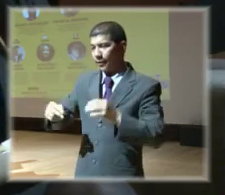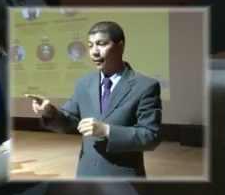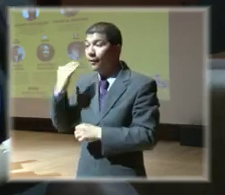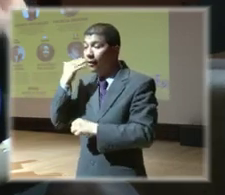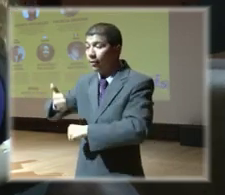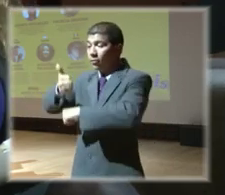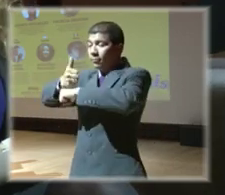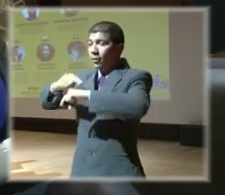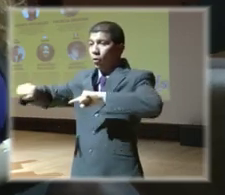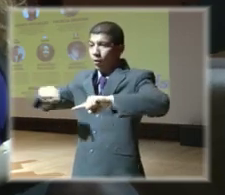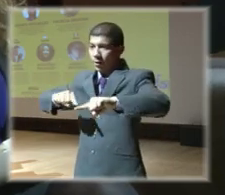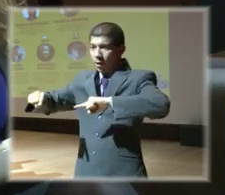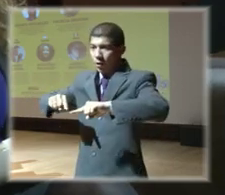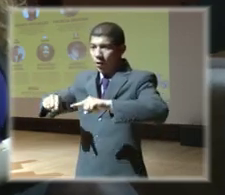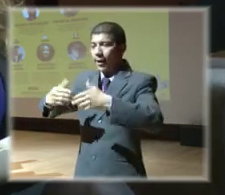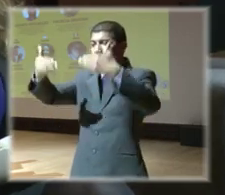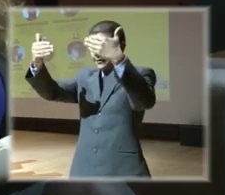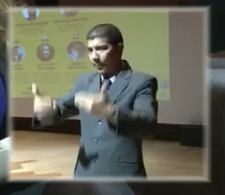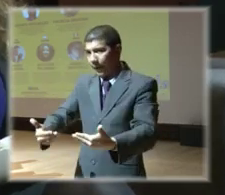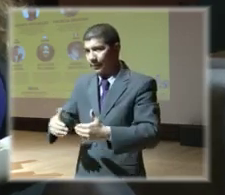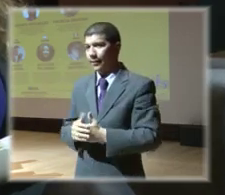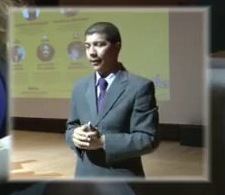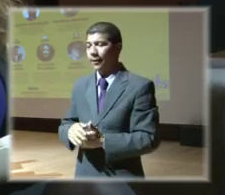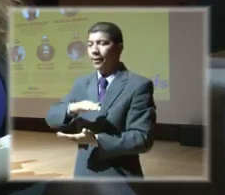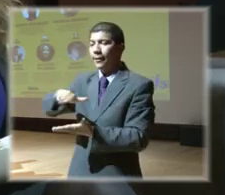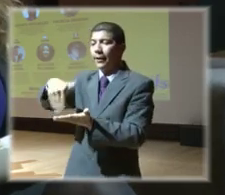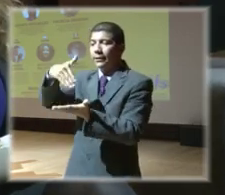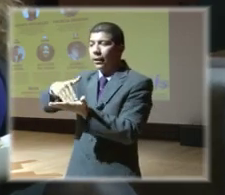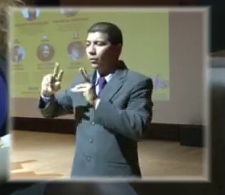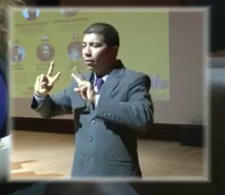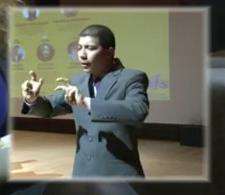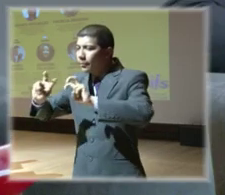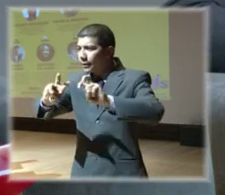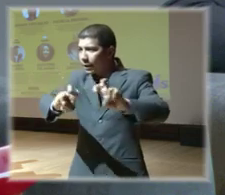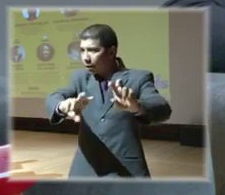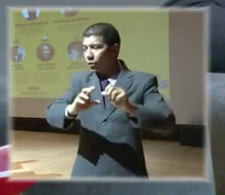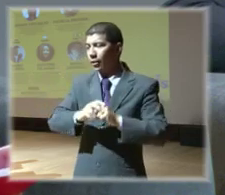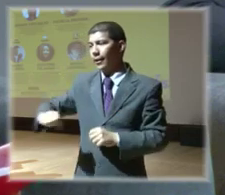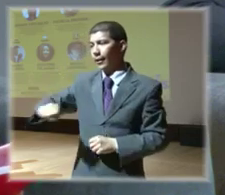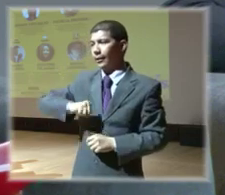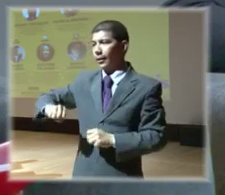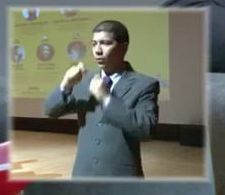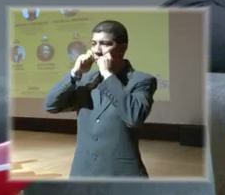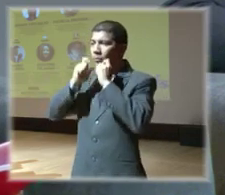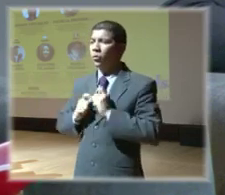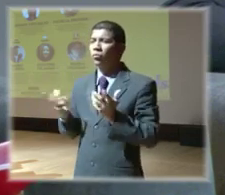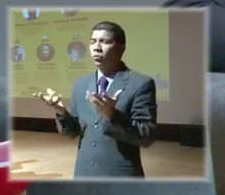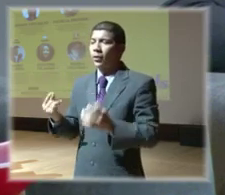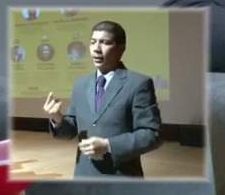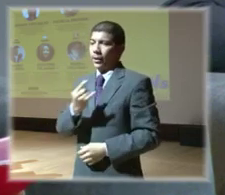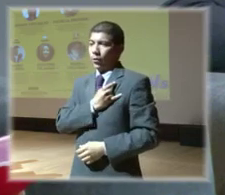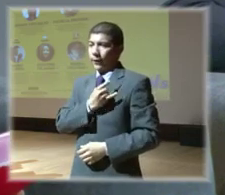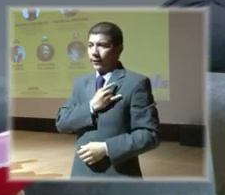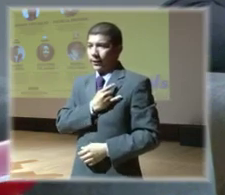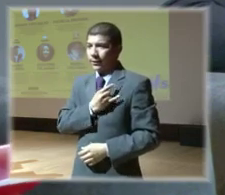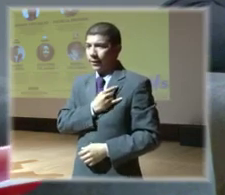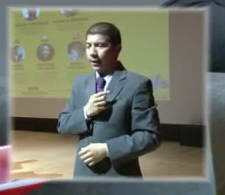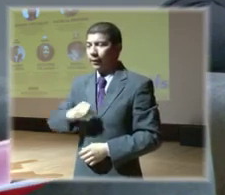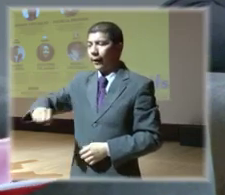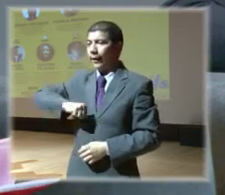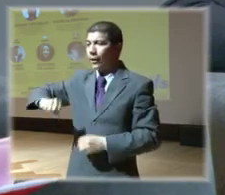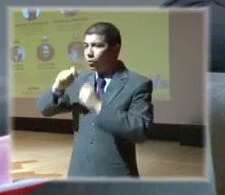área de discapacidad del Centro de Investigación y Docencia en Derechos Humanos Alicia Moreo, de la Universidad Nacional de Mar del Plata. Es relatora